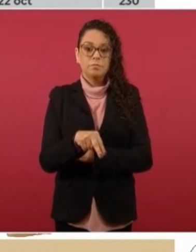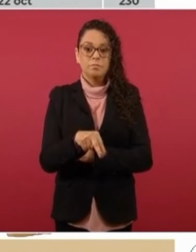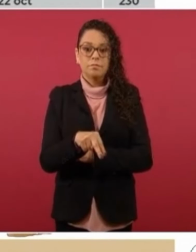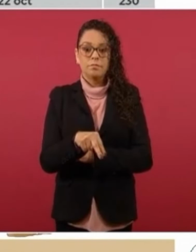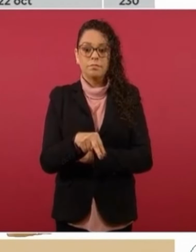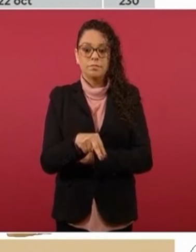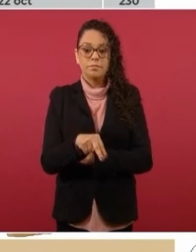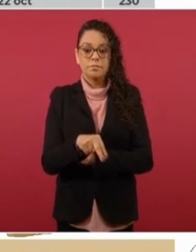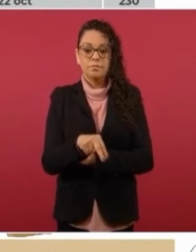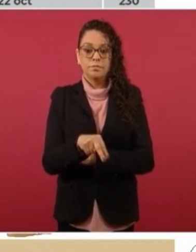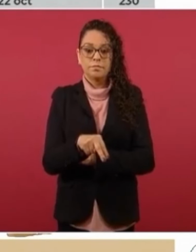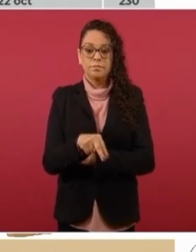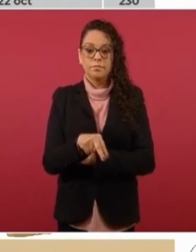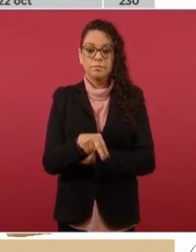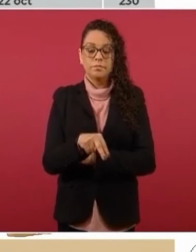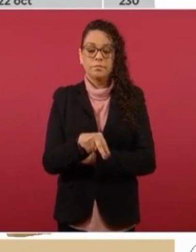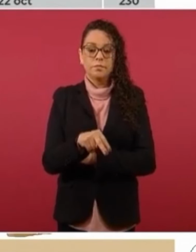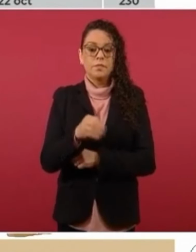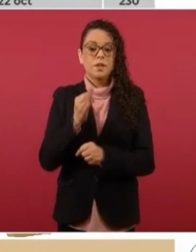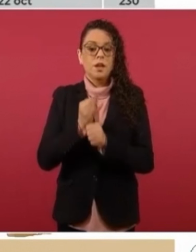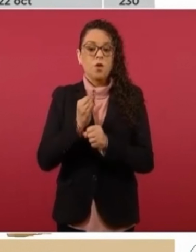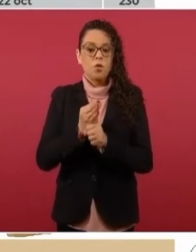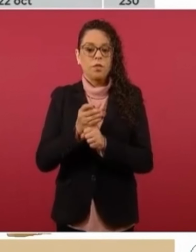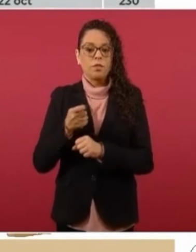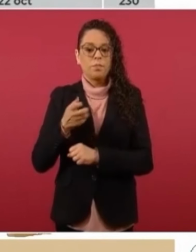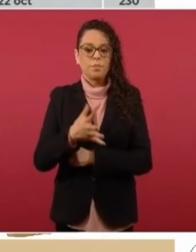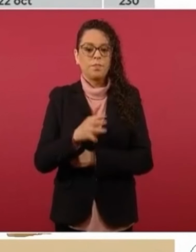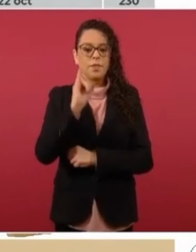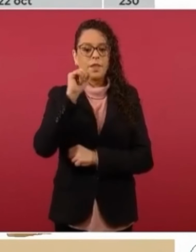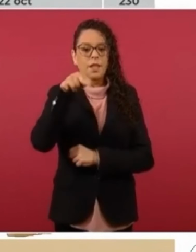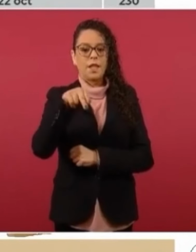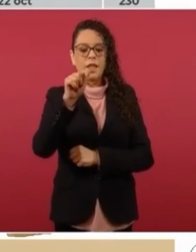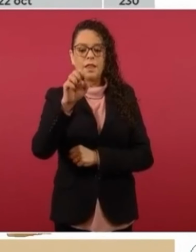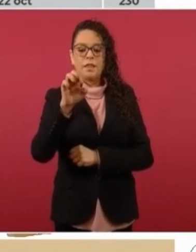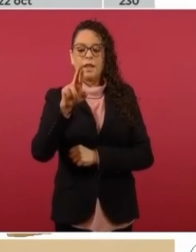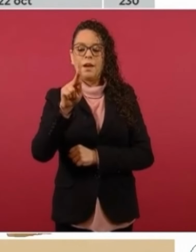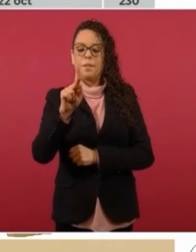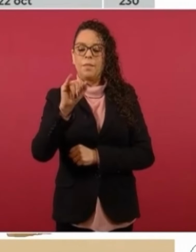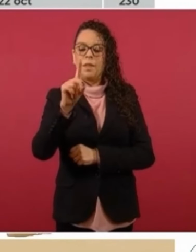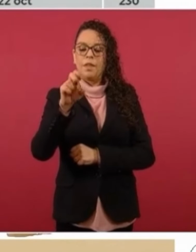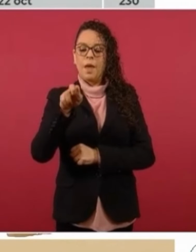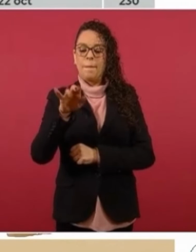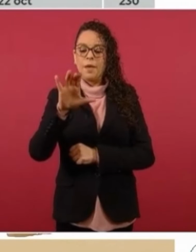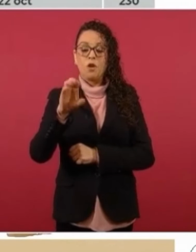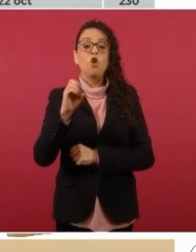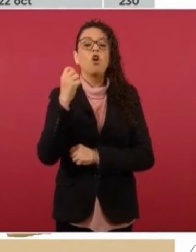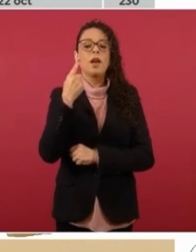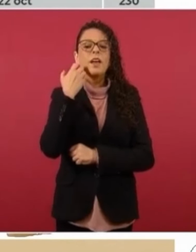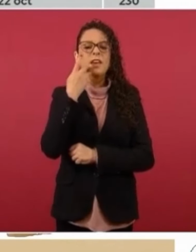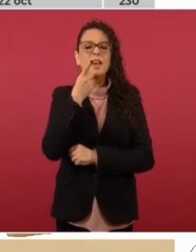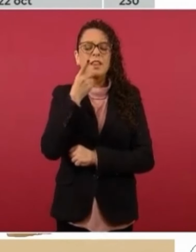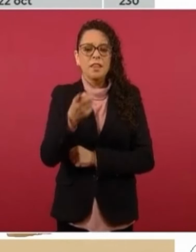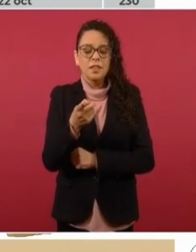periodo interepidémico, es decir, los niveles más bajos que hay en